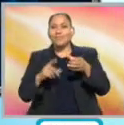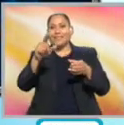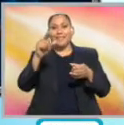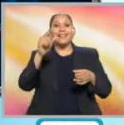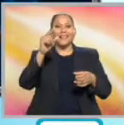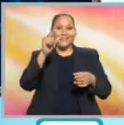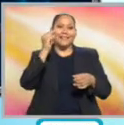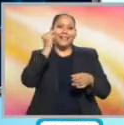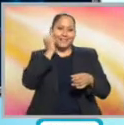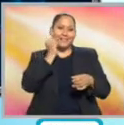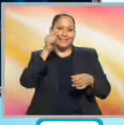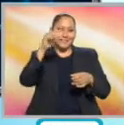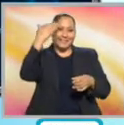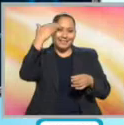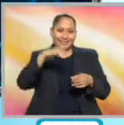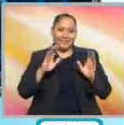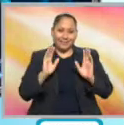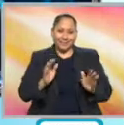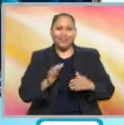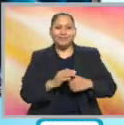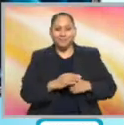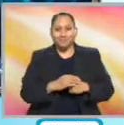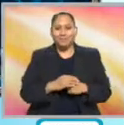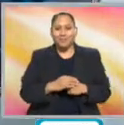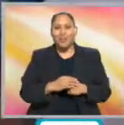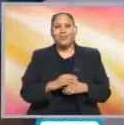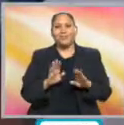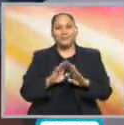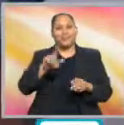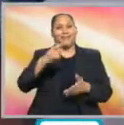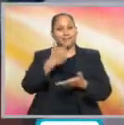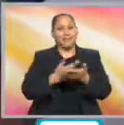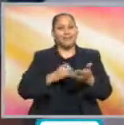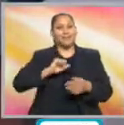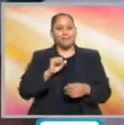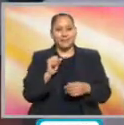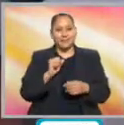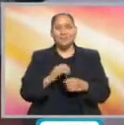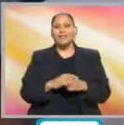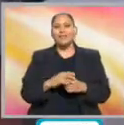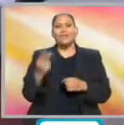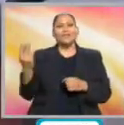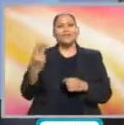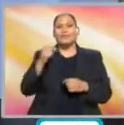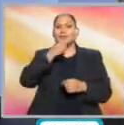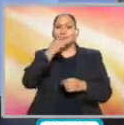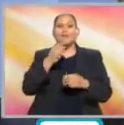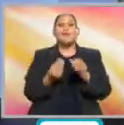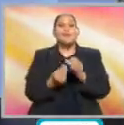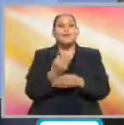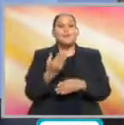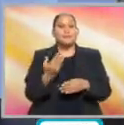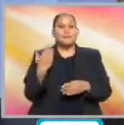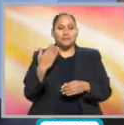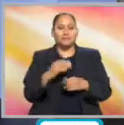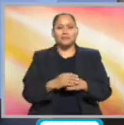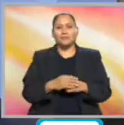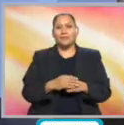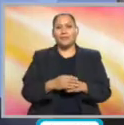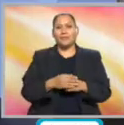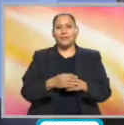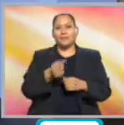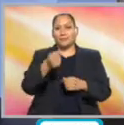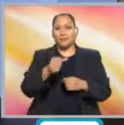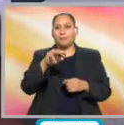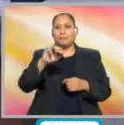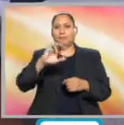se la Ya sabe. lo hizo, ya lo hizo. Así que como que Oye, tiene esta lista papá. guardada desde hace rato ya. Más contemporáneos, amigos, vamos con Que le mando Bruno un beso a Mars mi y esta Meche canción